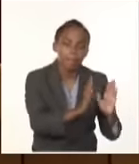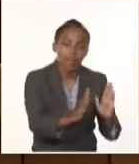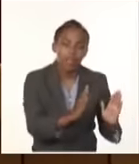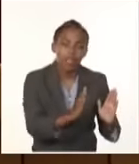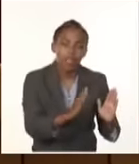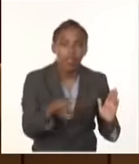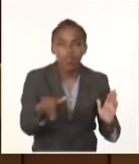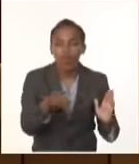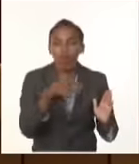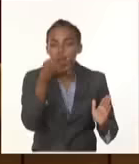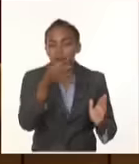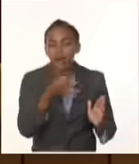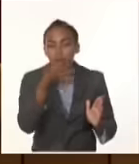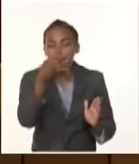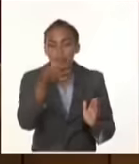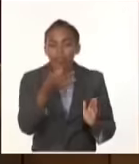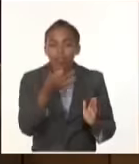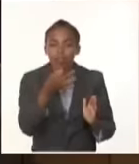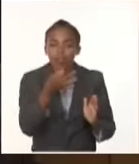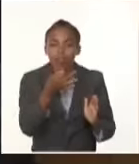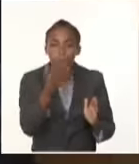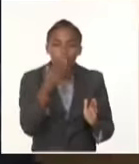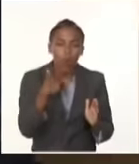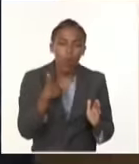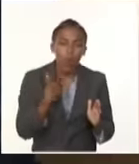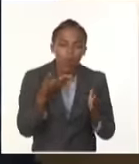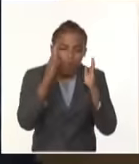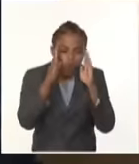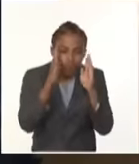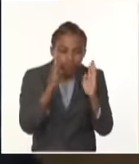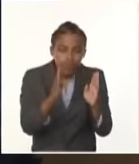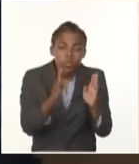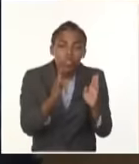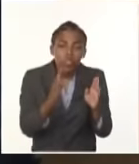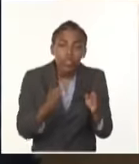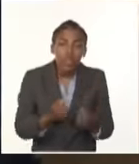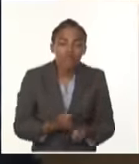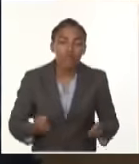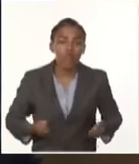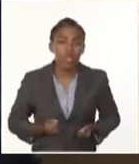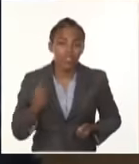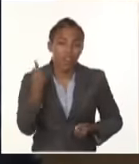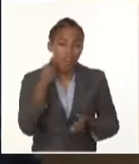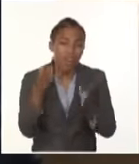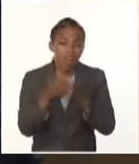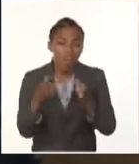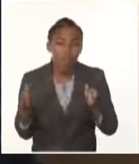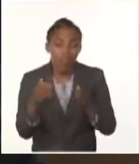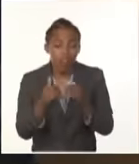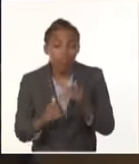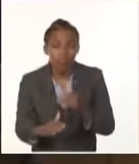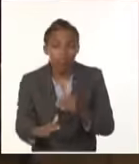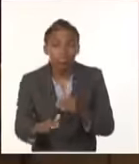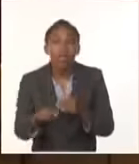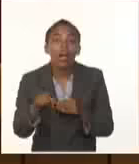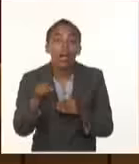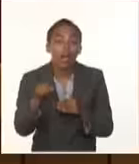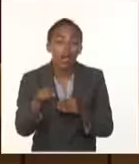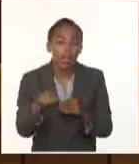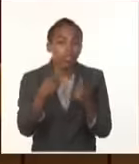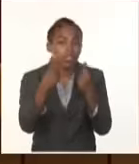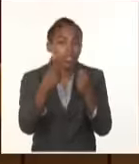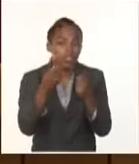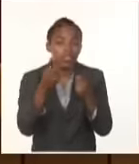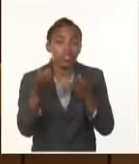en qué direcciones concentraremos los esfuerzos en lo que resta del año, lo cual constituye una convocatoria de trabajo